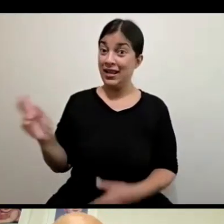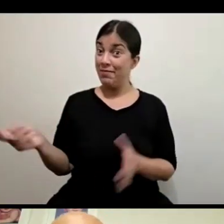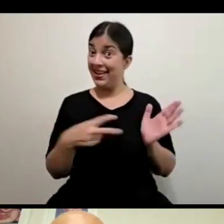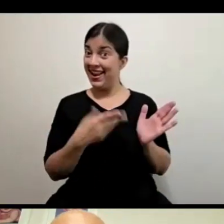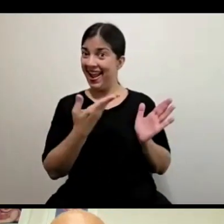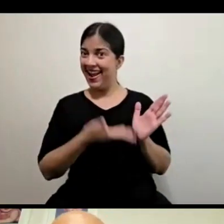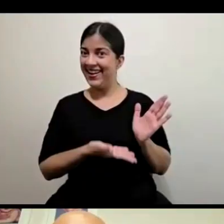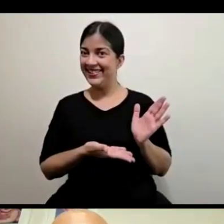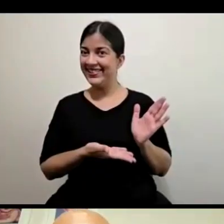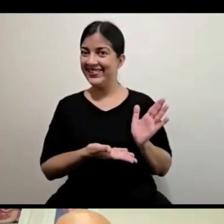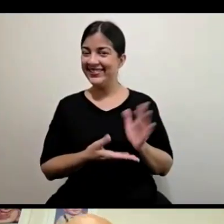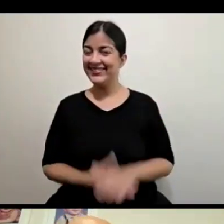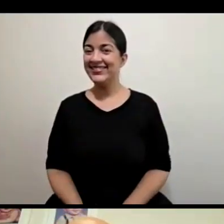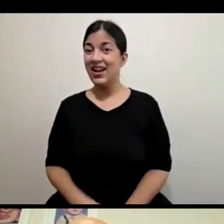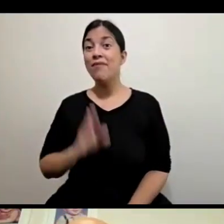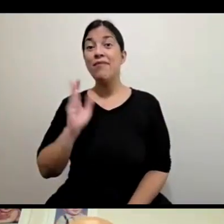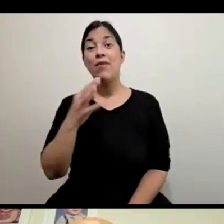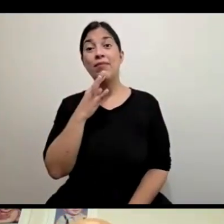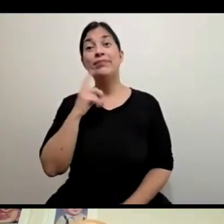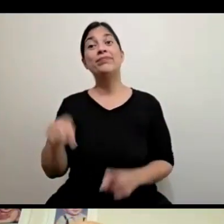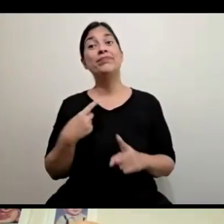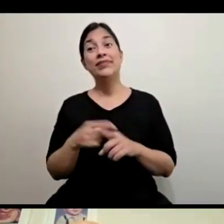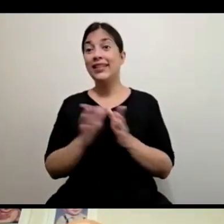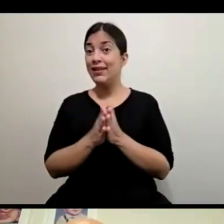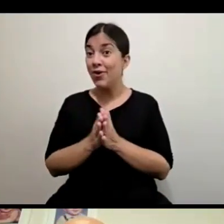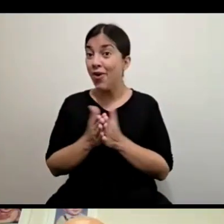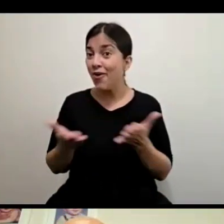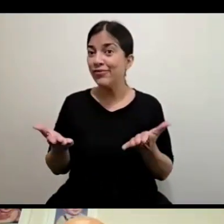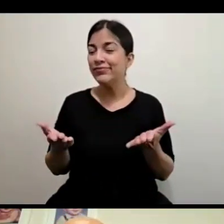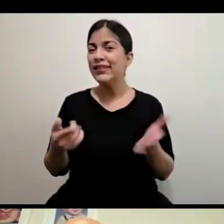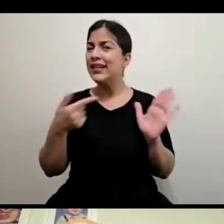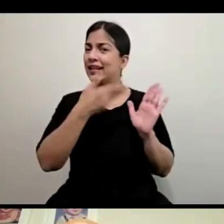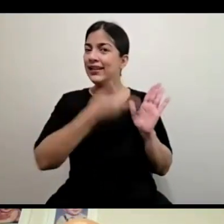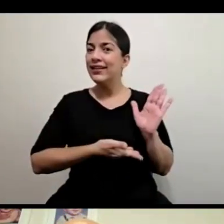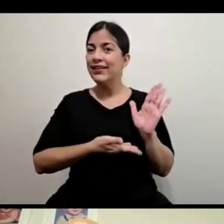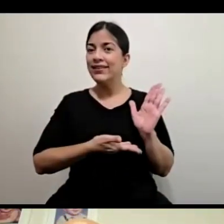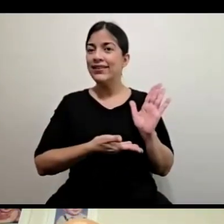muy bien. Vamos a hablar del libro. Oye, este libro,